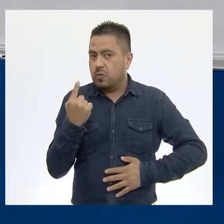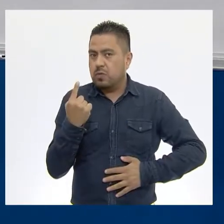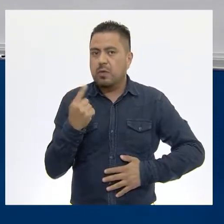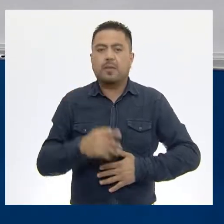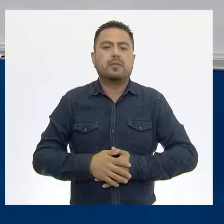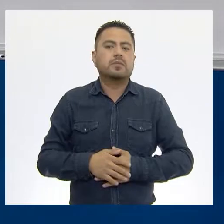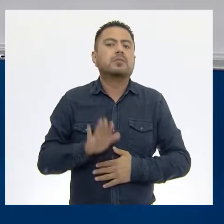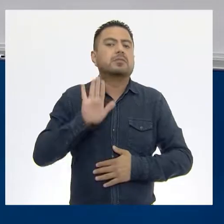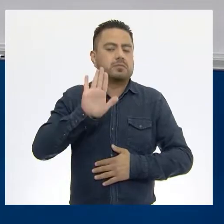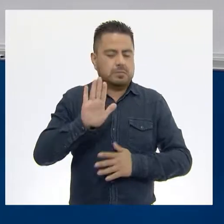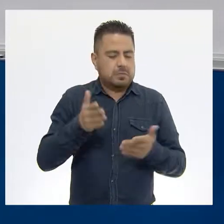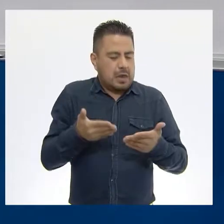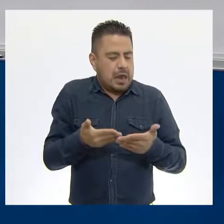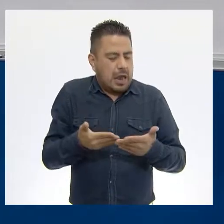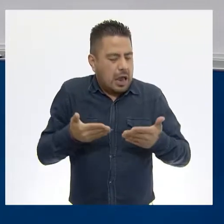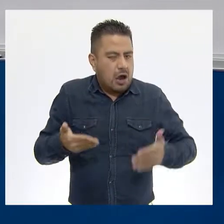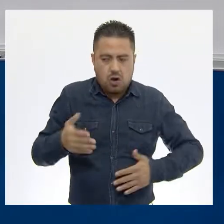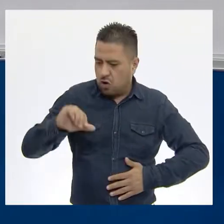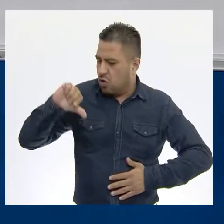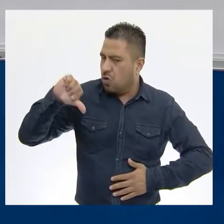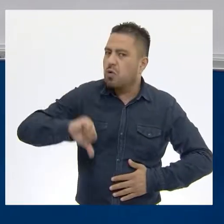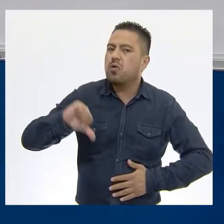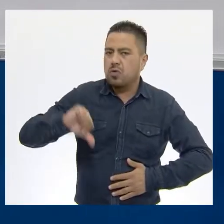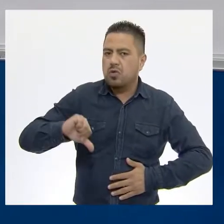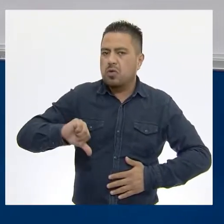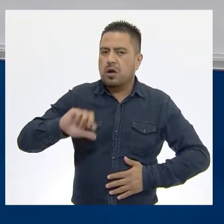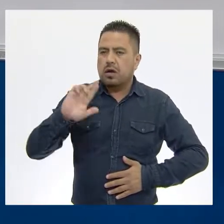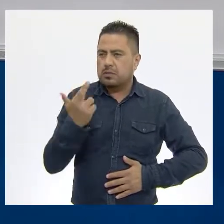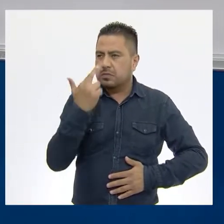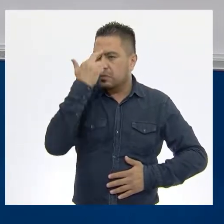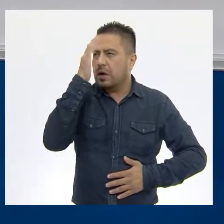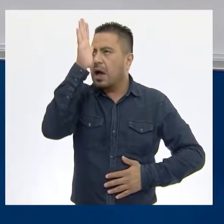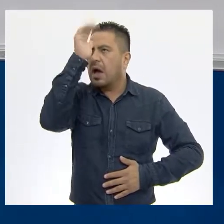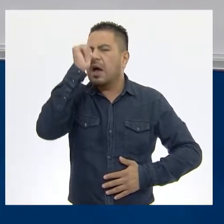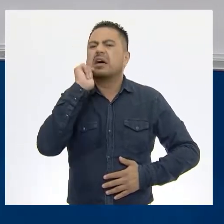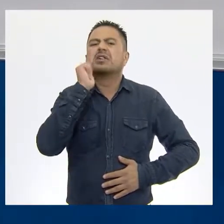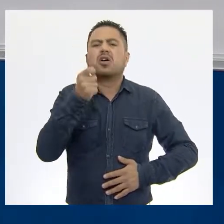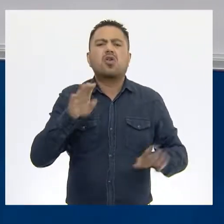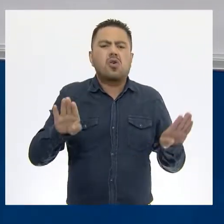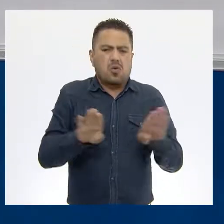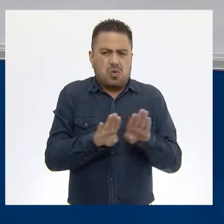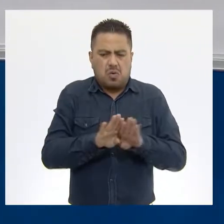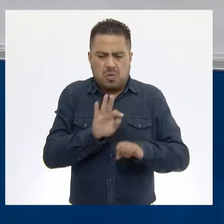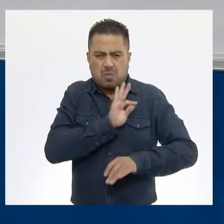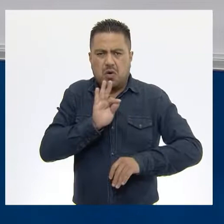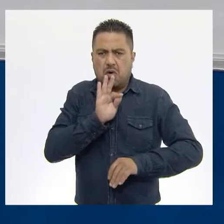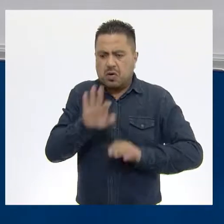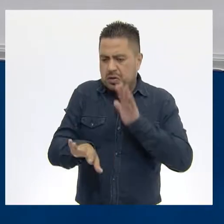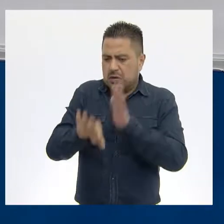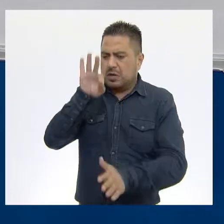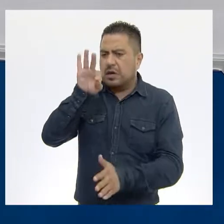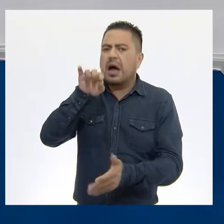ver, vamos a hacer o recordar cómo podríamos sacar